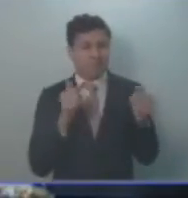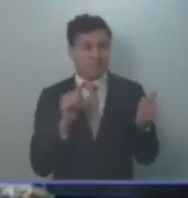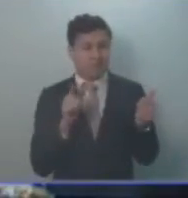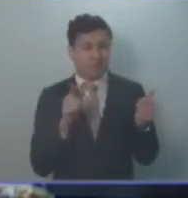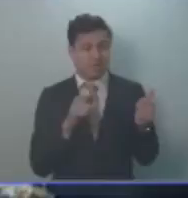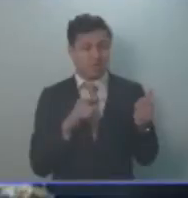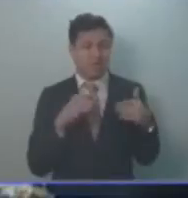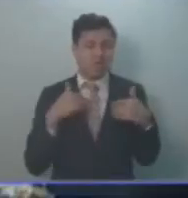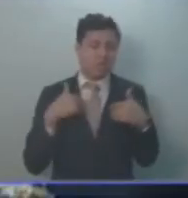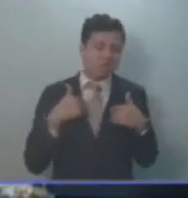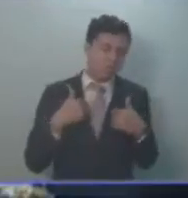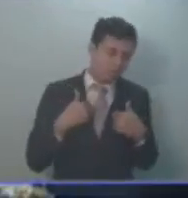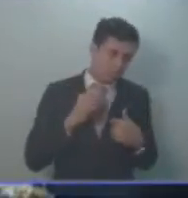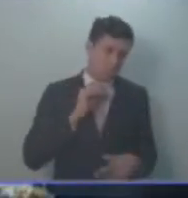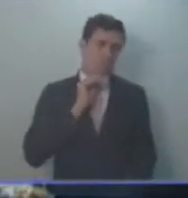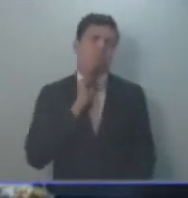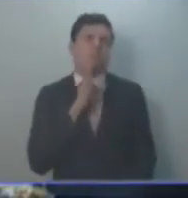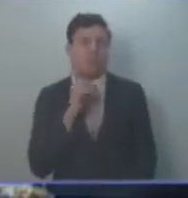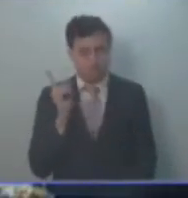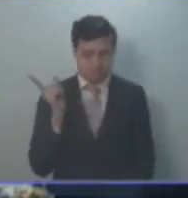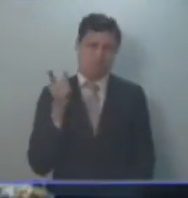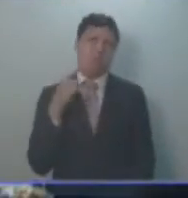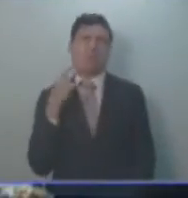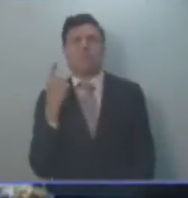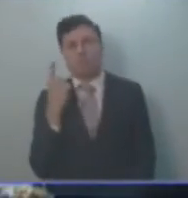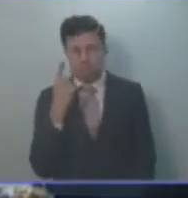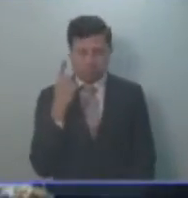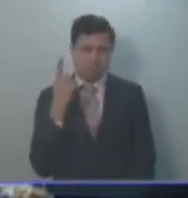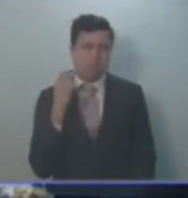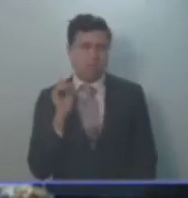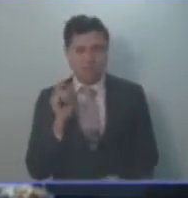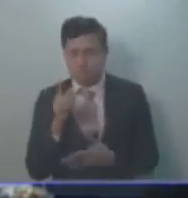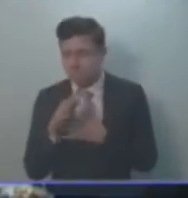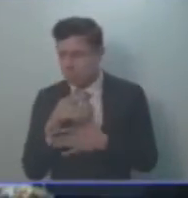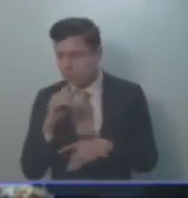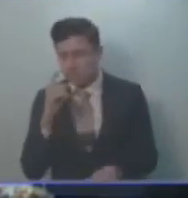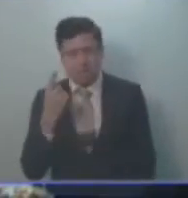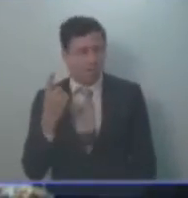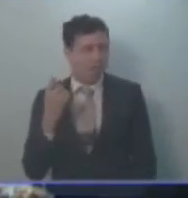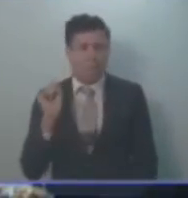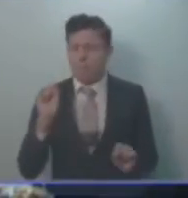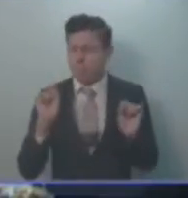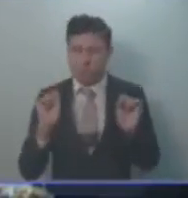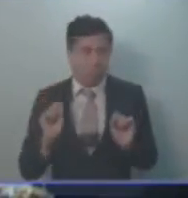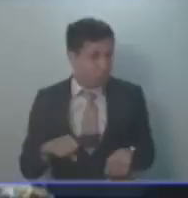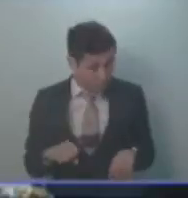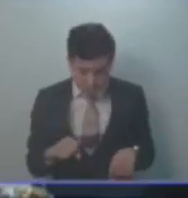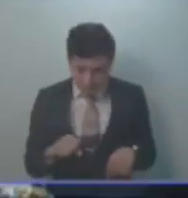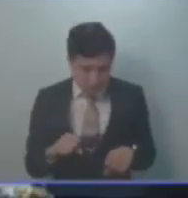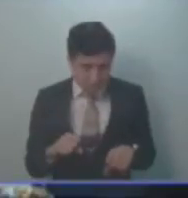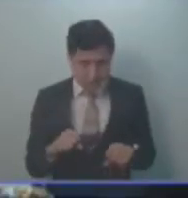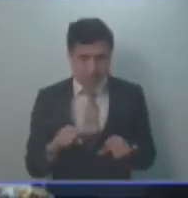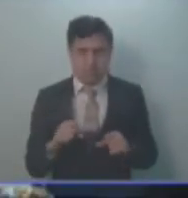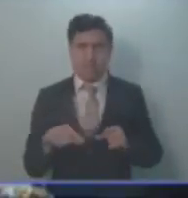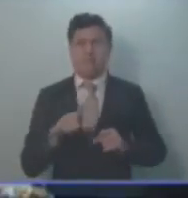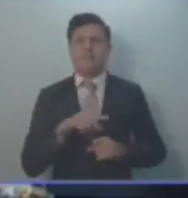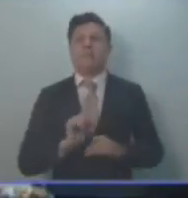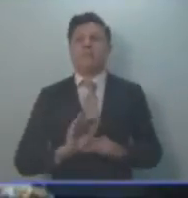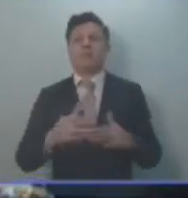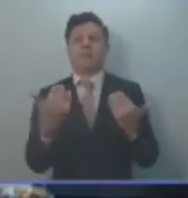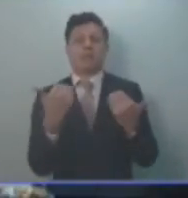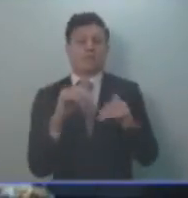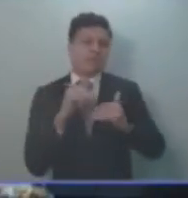efectos como fatiga, dolores severos corporales, vómitos, mareos, entre otros, los cuales limitan